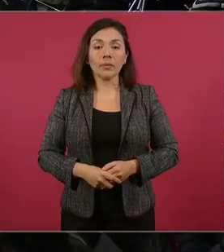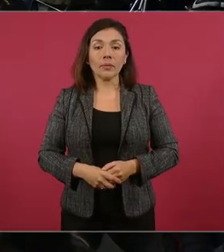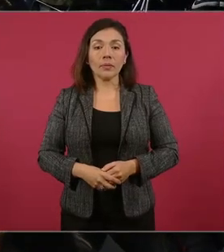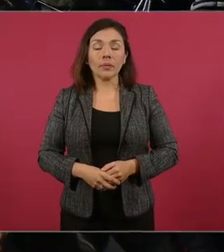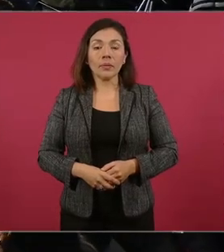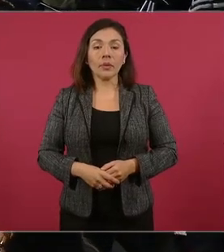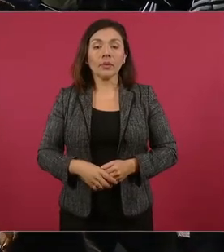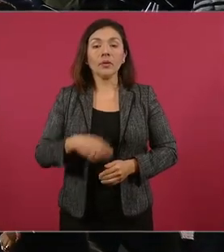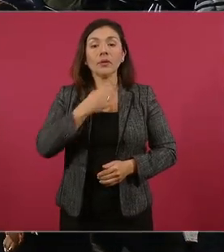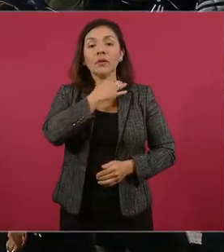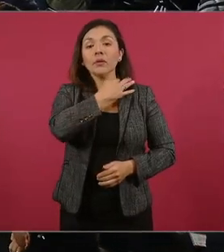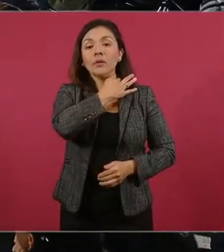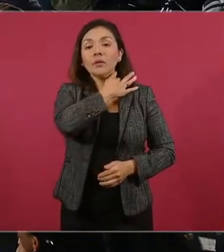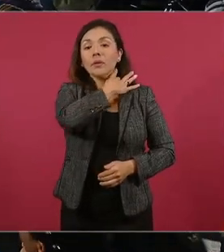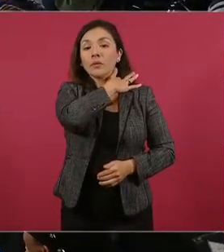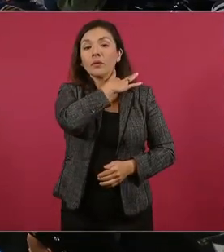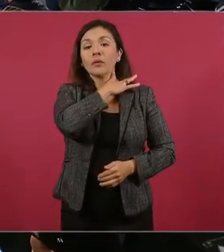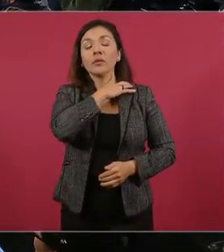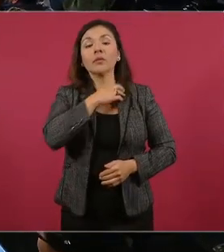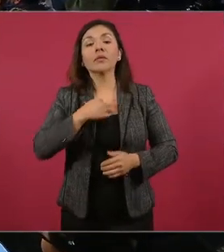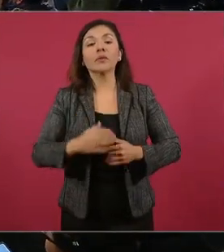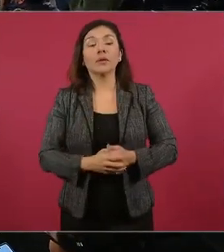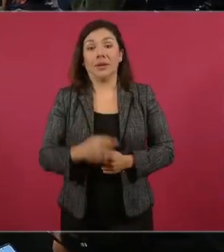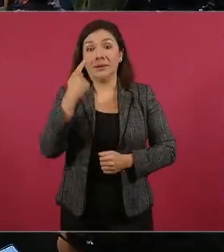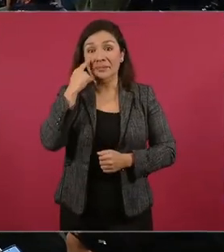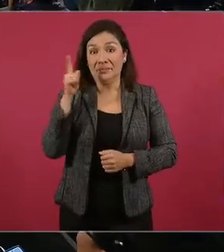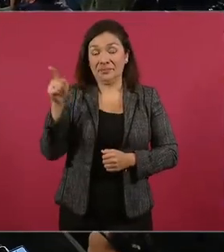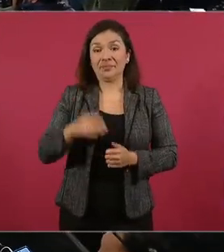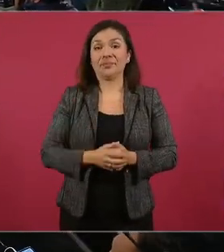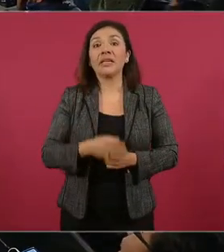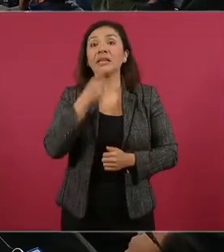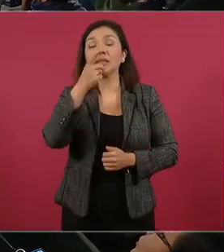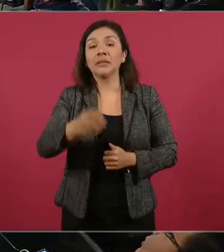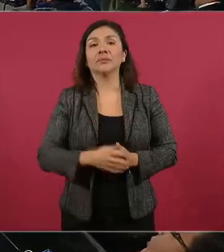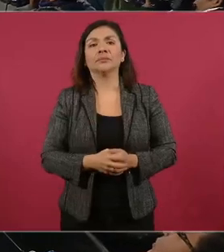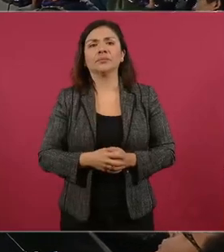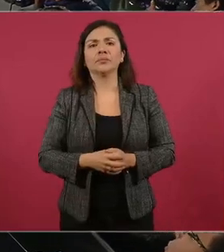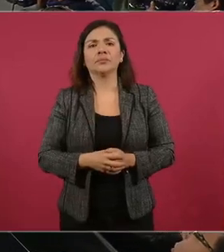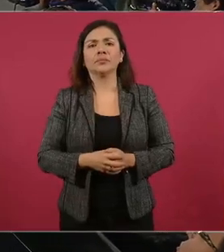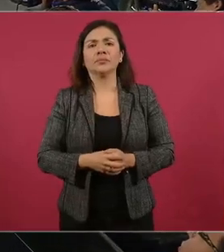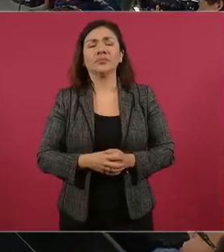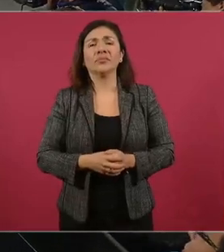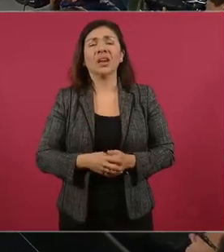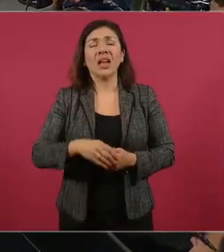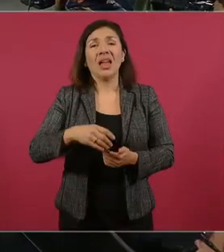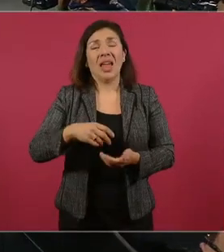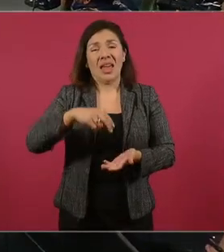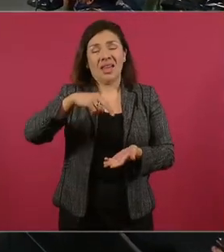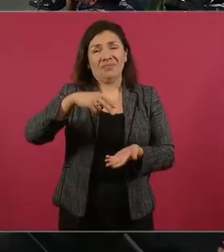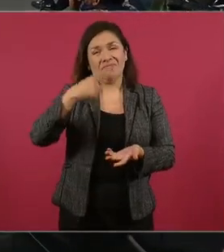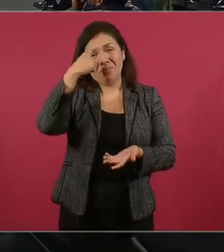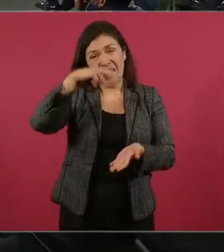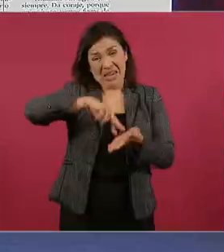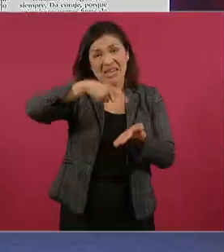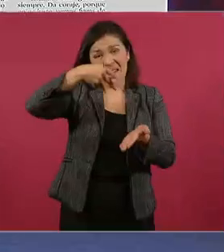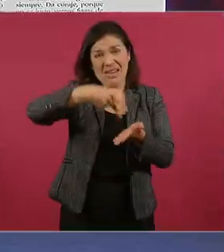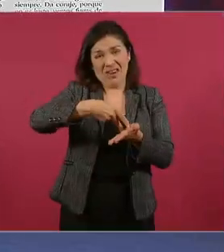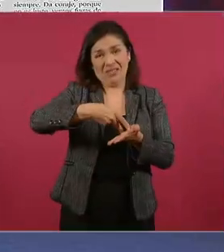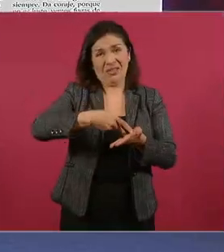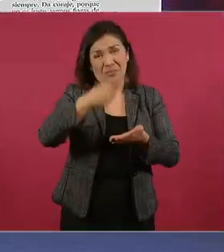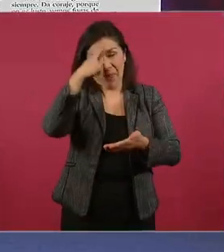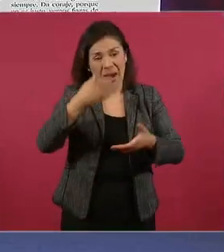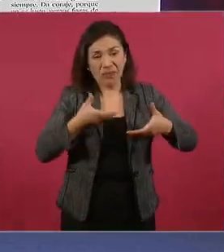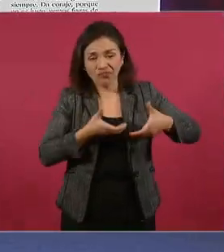Aquí está. La falta de experiencia en mantenimiento de carretera por parte del